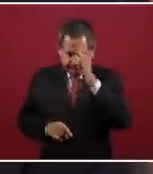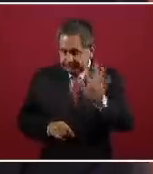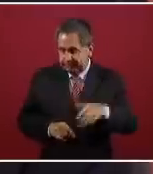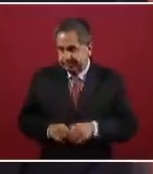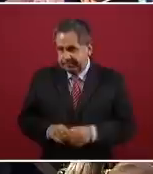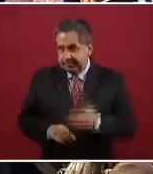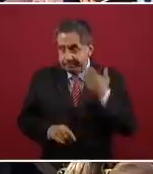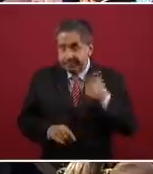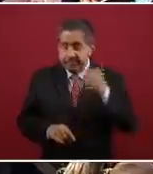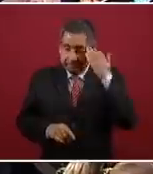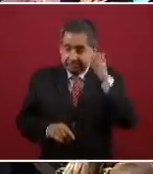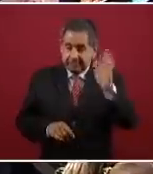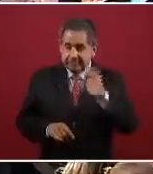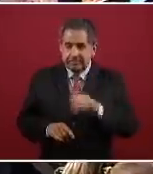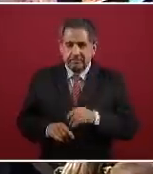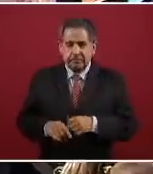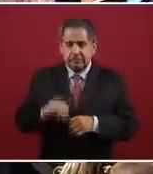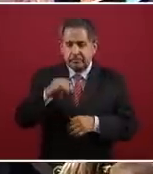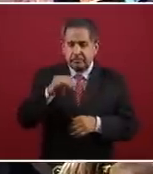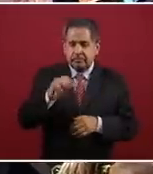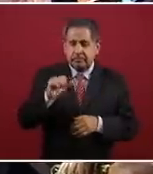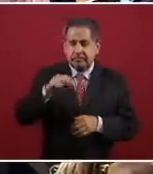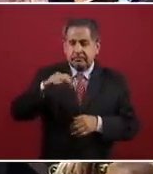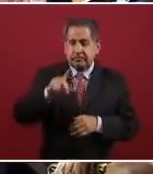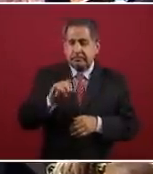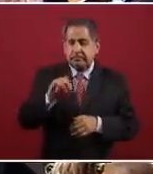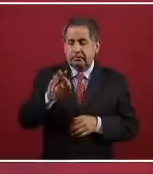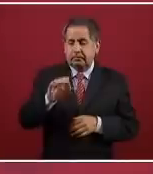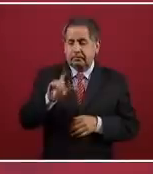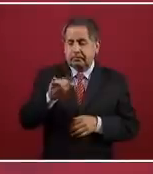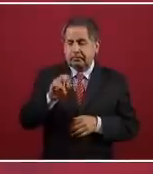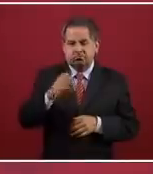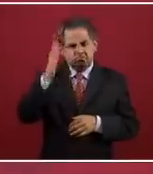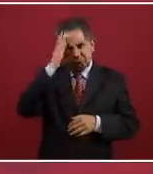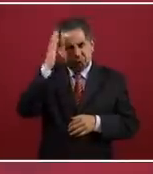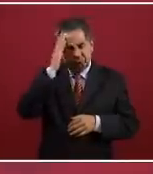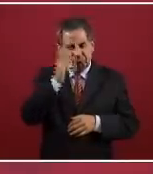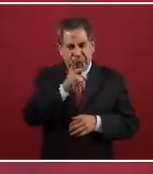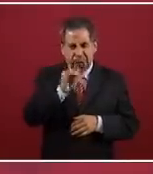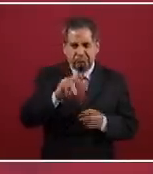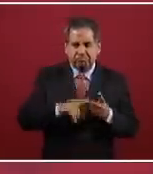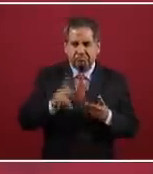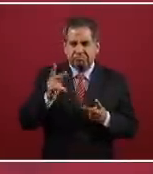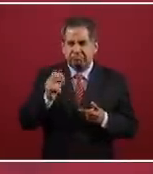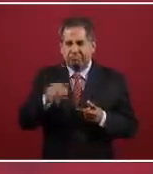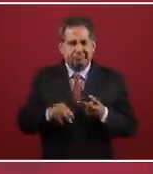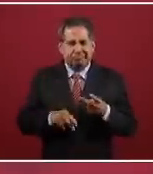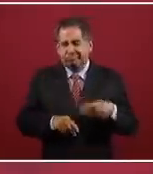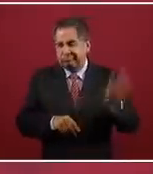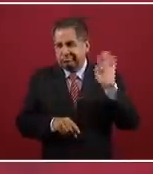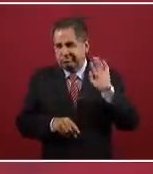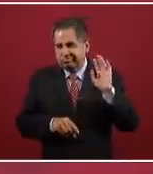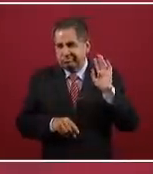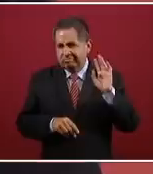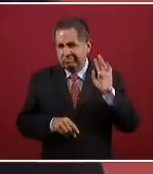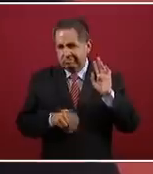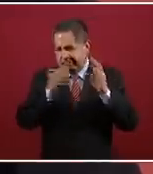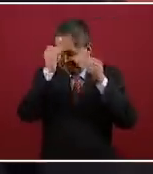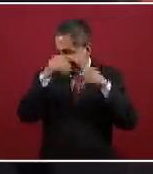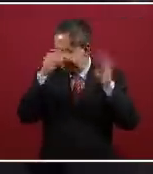En ese entonces era Amalio Fabio, el líder del PRI y el del PAN. Es preferible